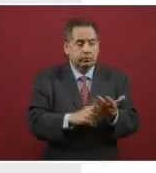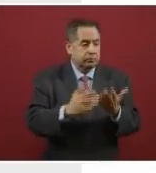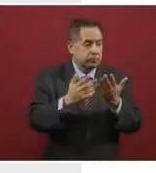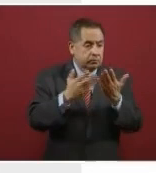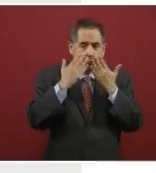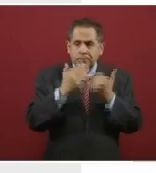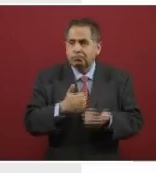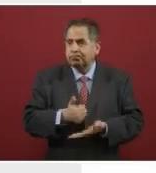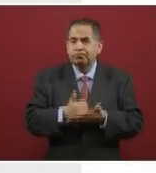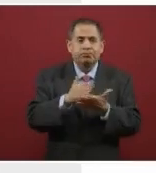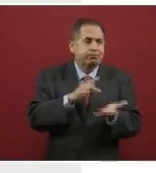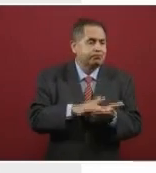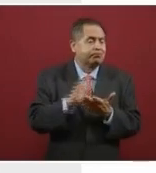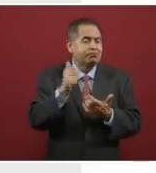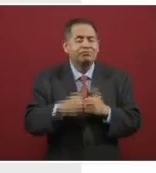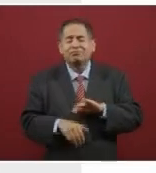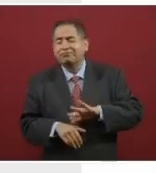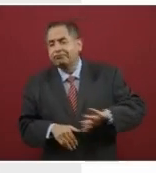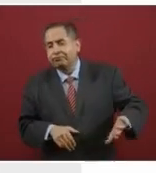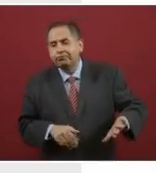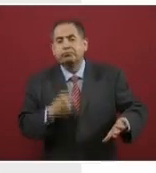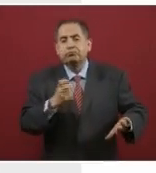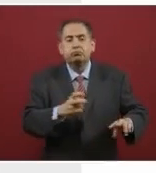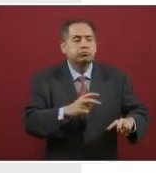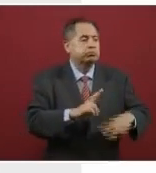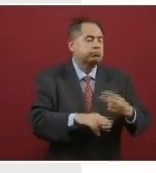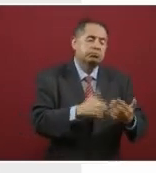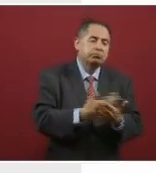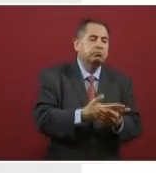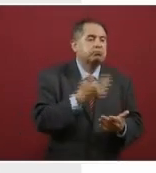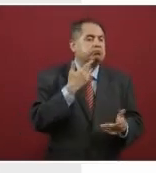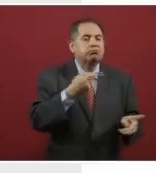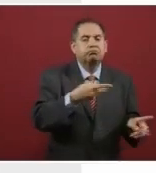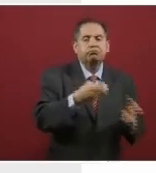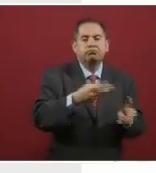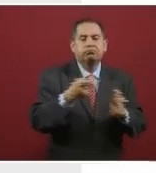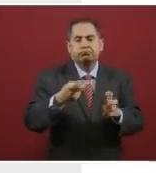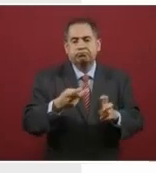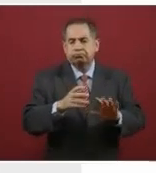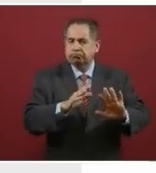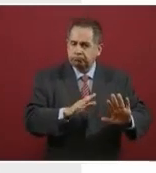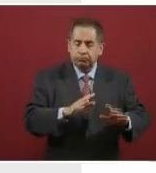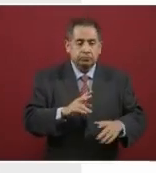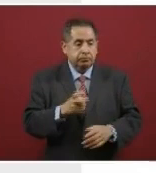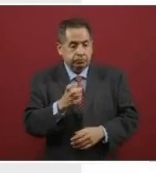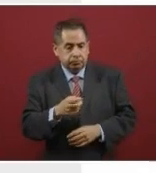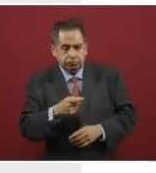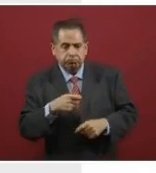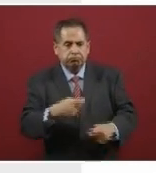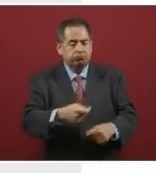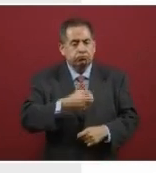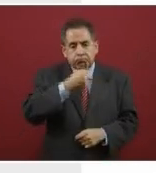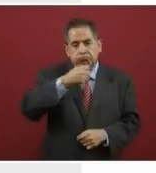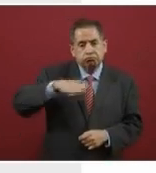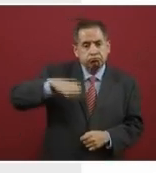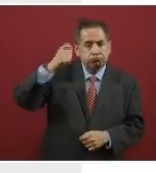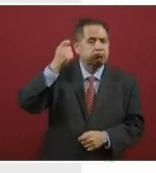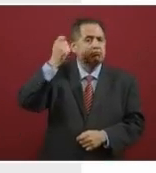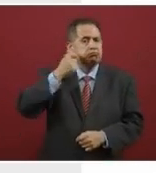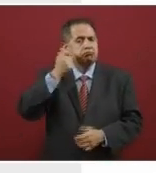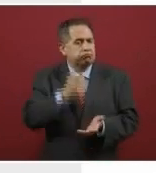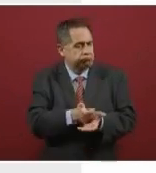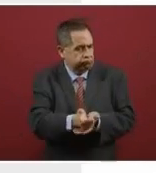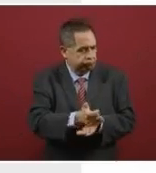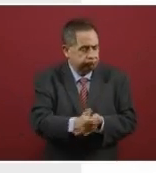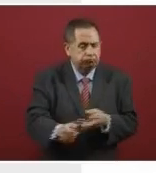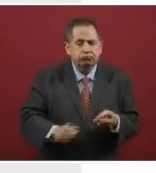social que se dio en estas zonas. Así que dentro de estos programas se incluyó la pensión para adultos mayores, uno de emergencia social